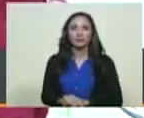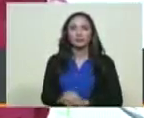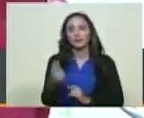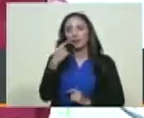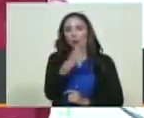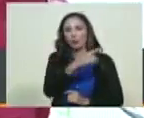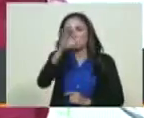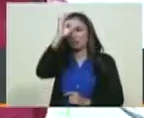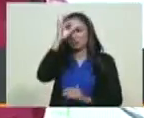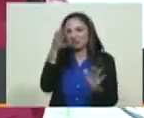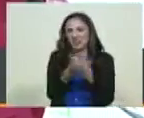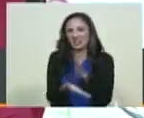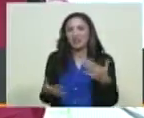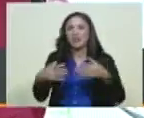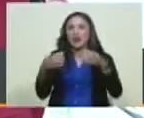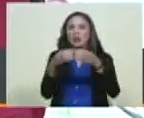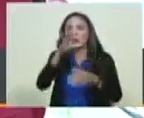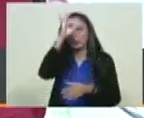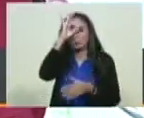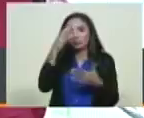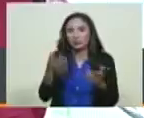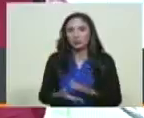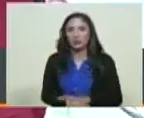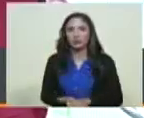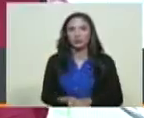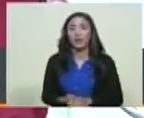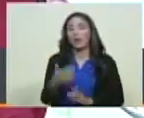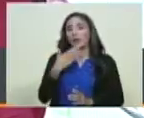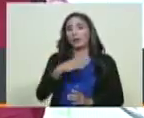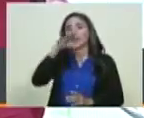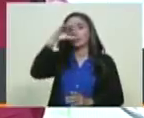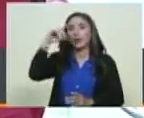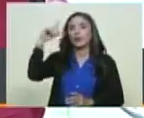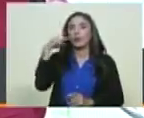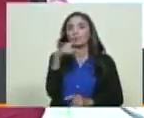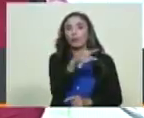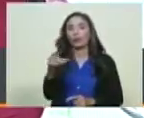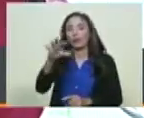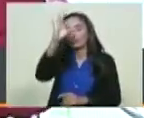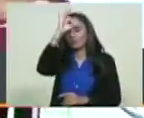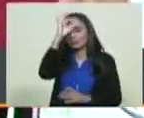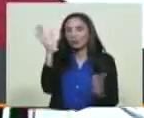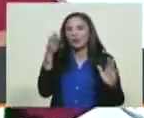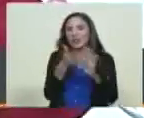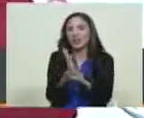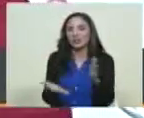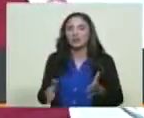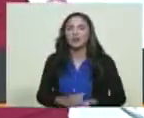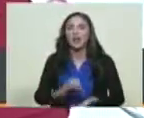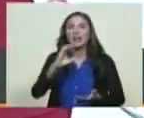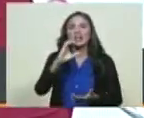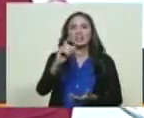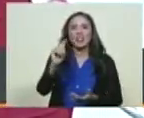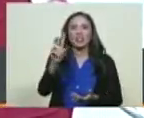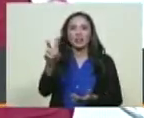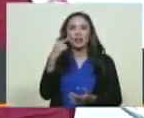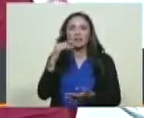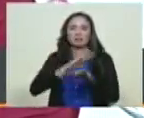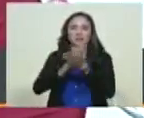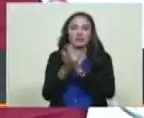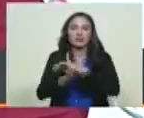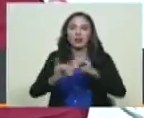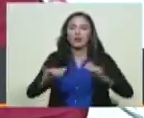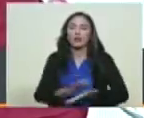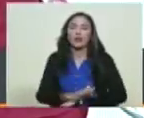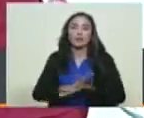es gracias a dios ya la virgen la ctv falleció de muerte natural